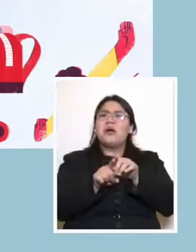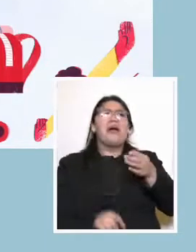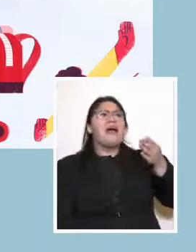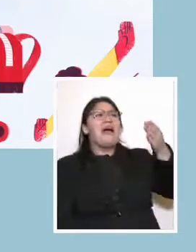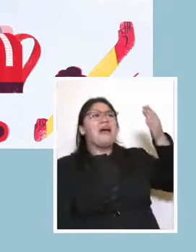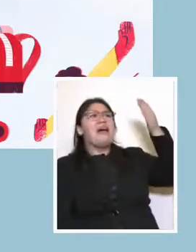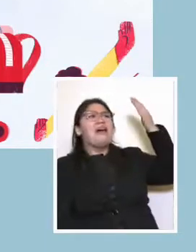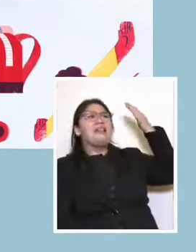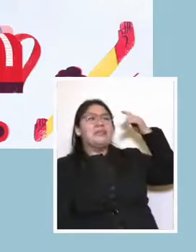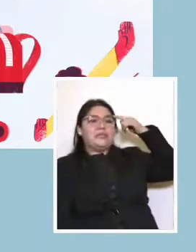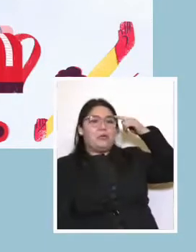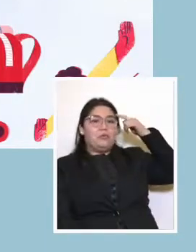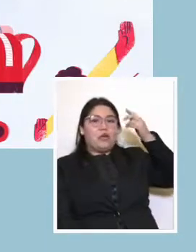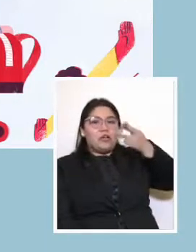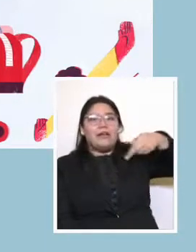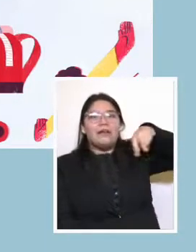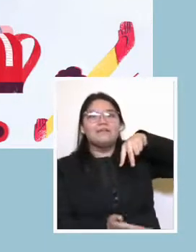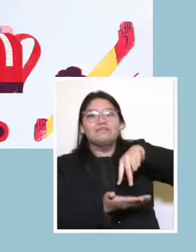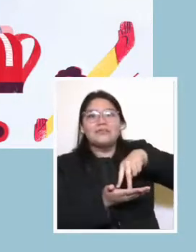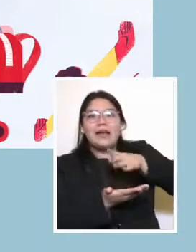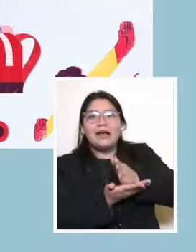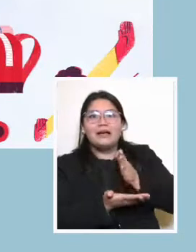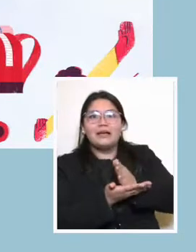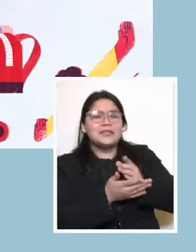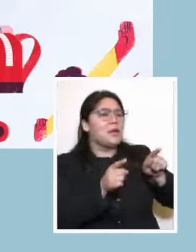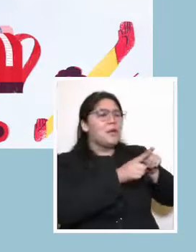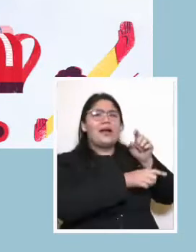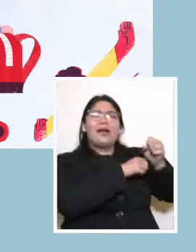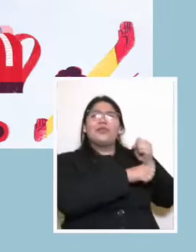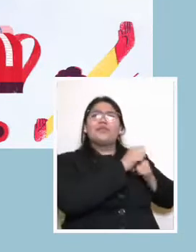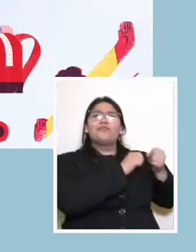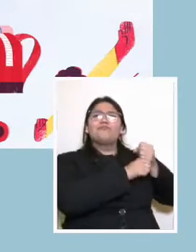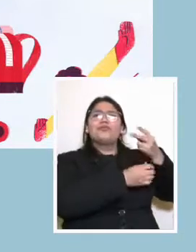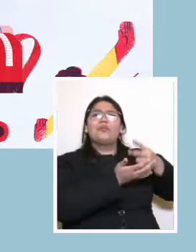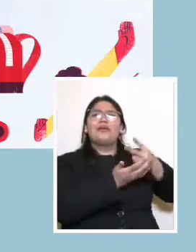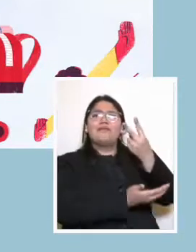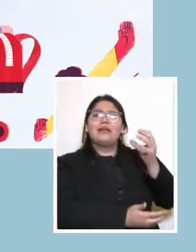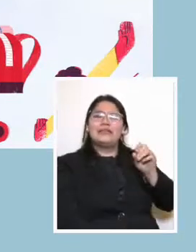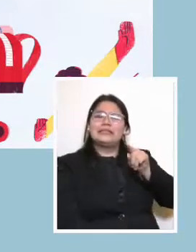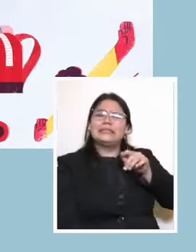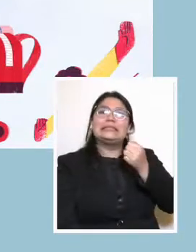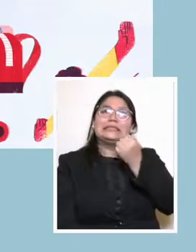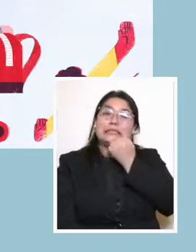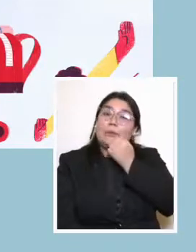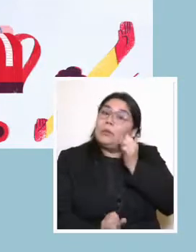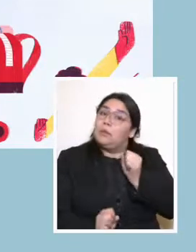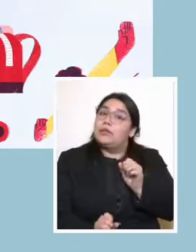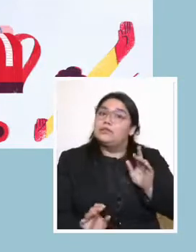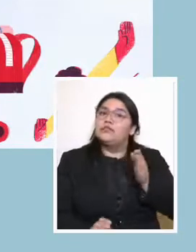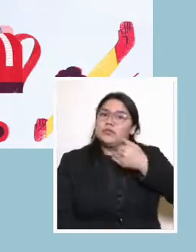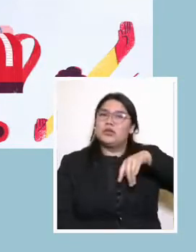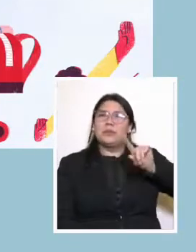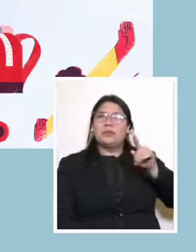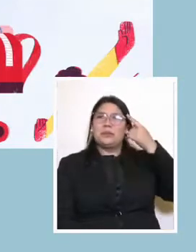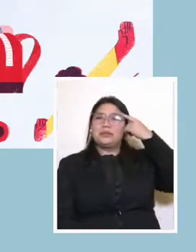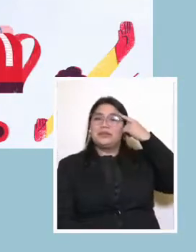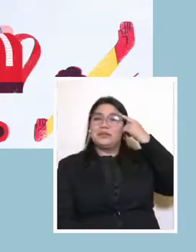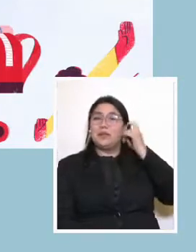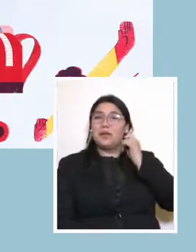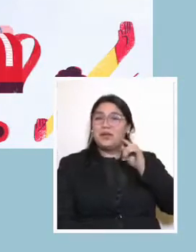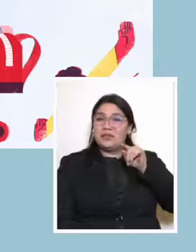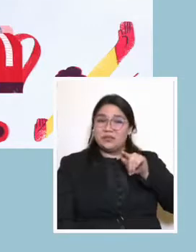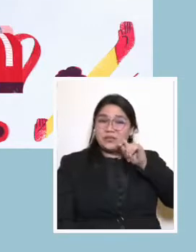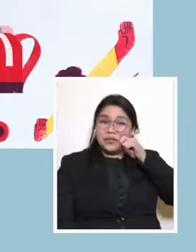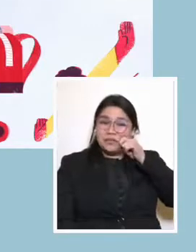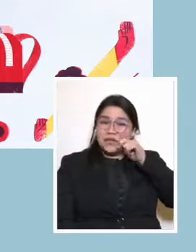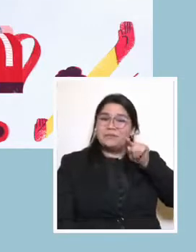del 2020, ¿no? Quizás fue un error, ¿no? Y lo que nosotros primero pensamos es, esto significa